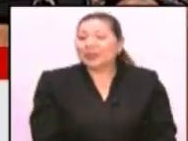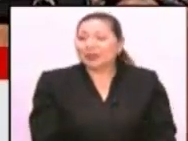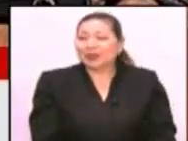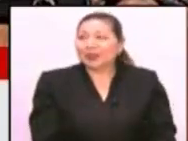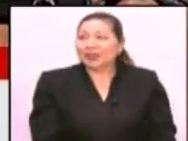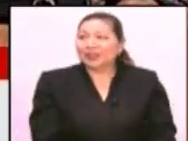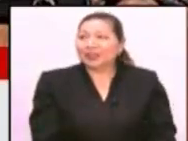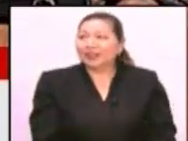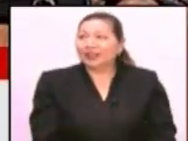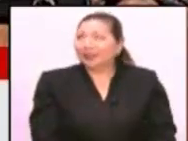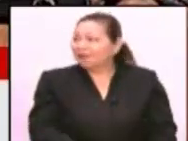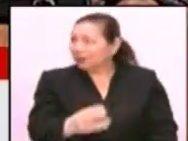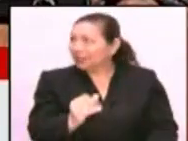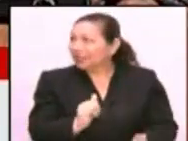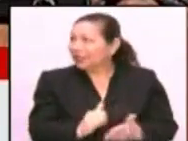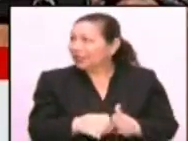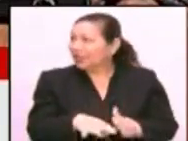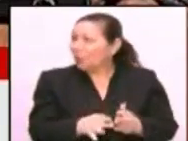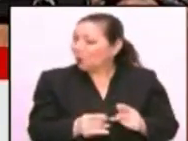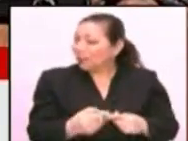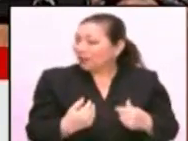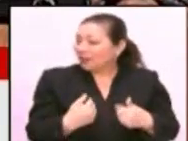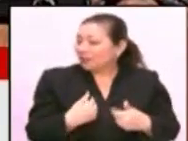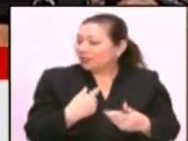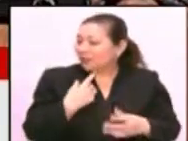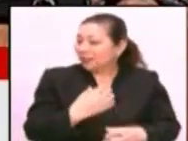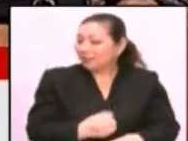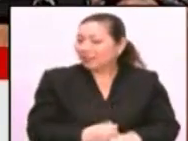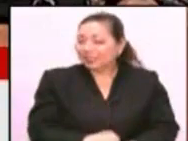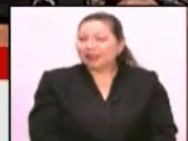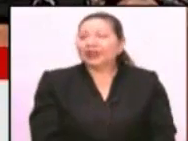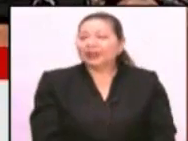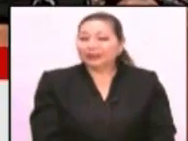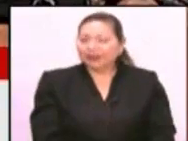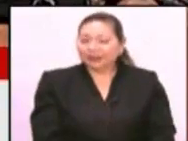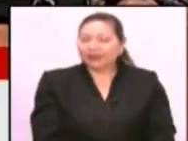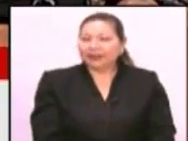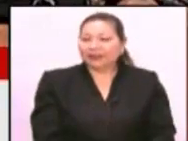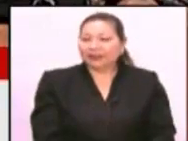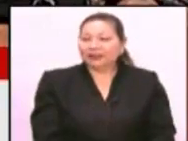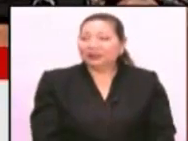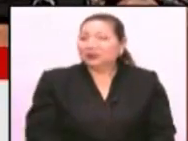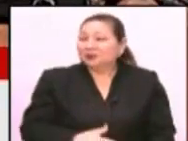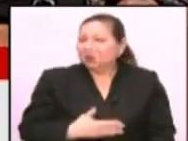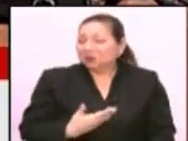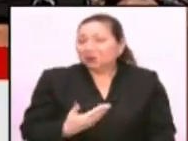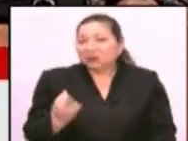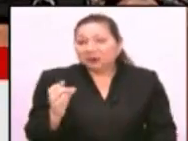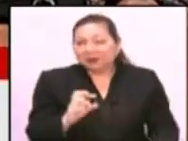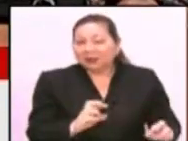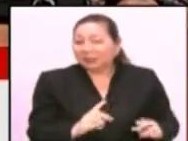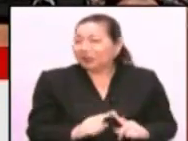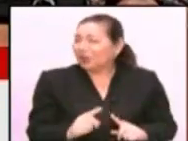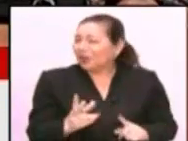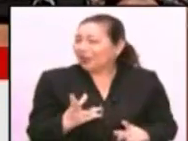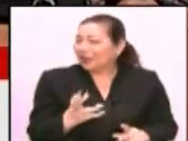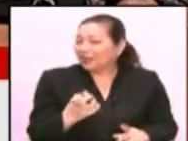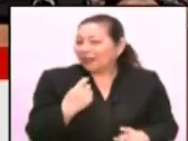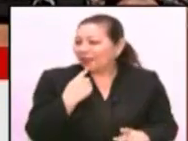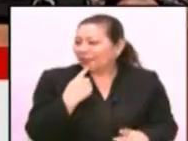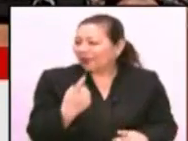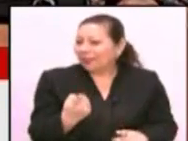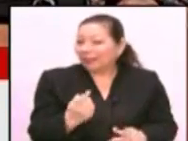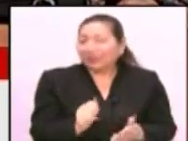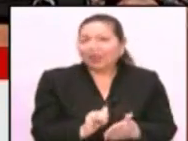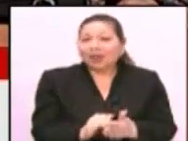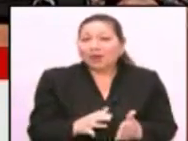es aprender a que el interno cuando menos sea autosostenible, ¿no es cierto? Se puede, sin duda alguna. No quiere decir de que en